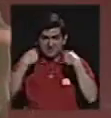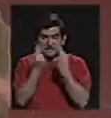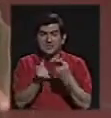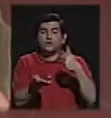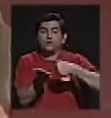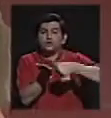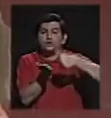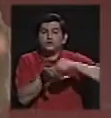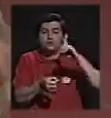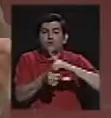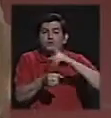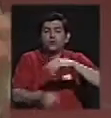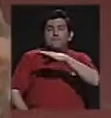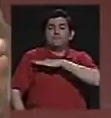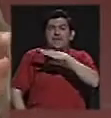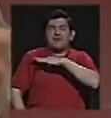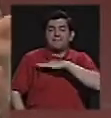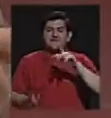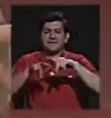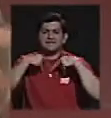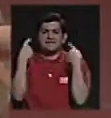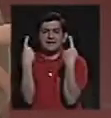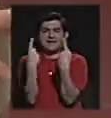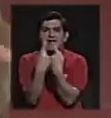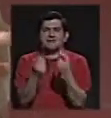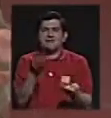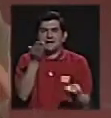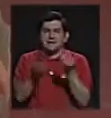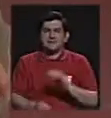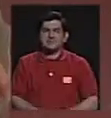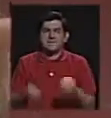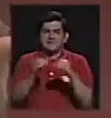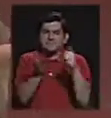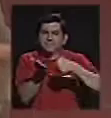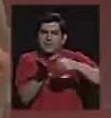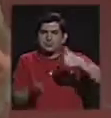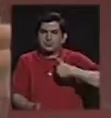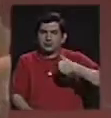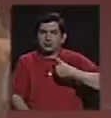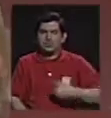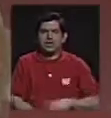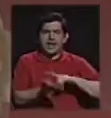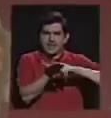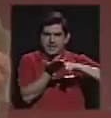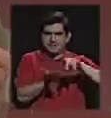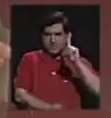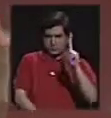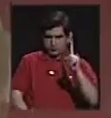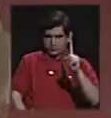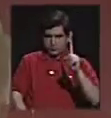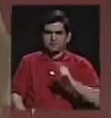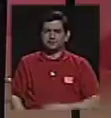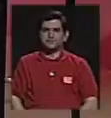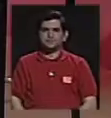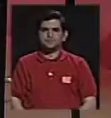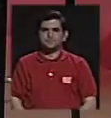diputados termina favoreciendo a los partidos que sacan más votos, ¿verdad? Liberación va a ser uno de ellos, ¿verdad?